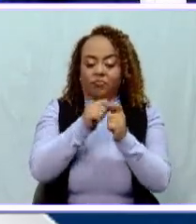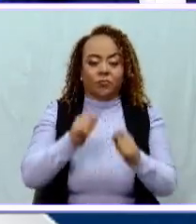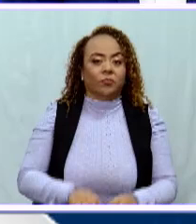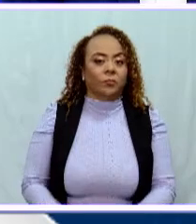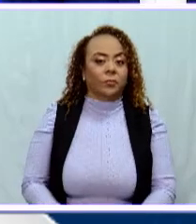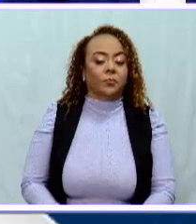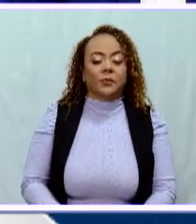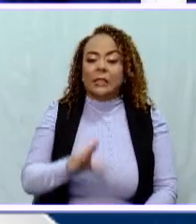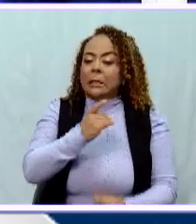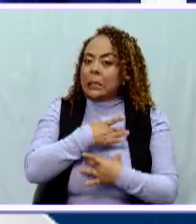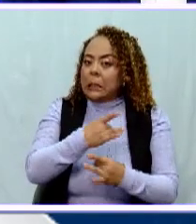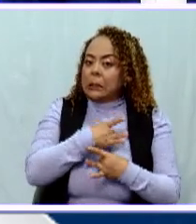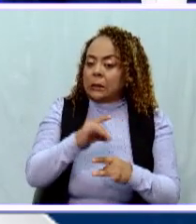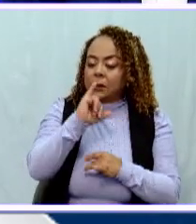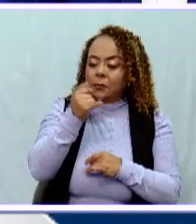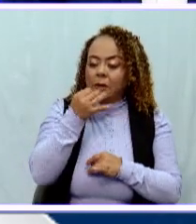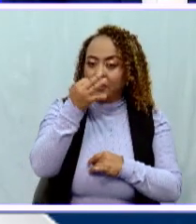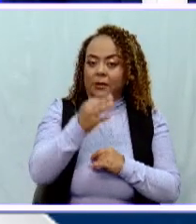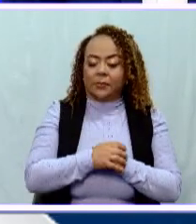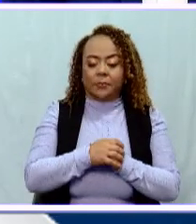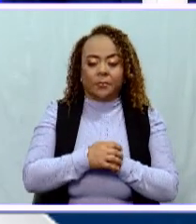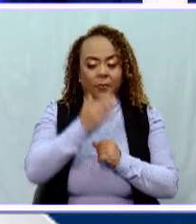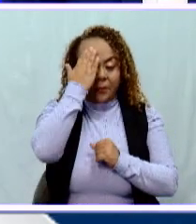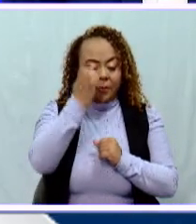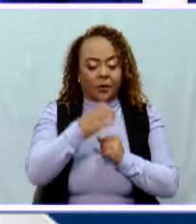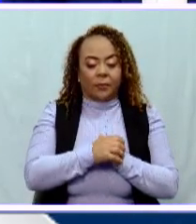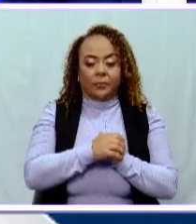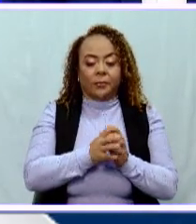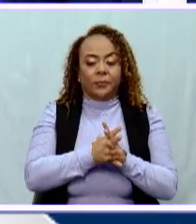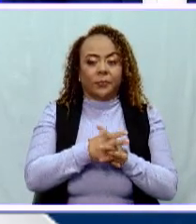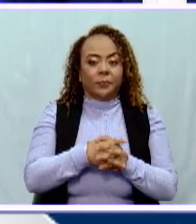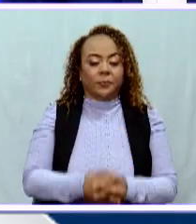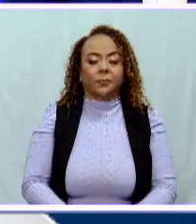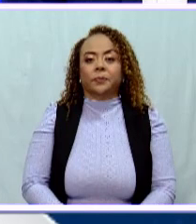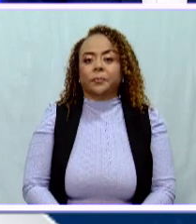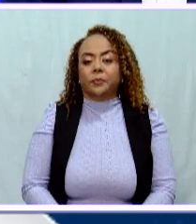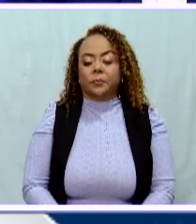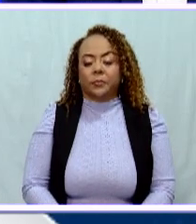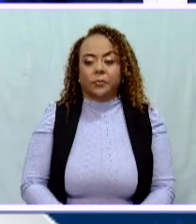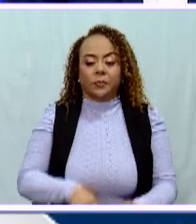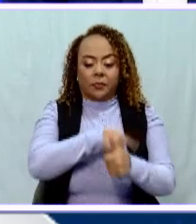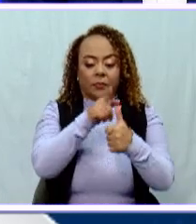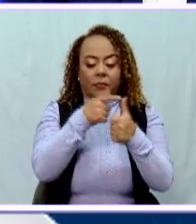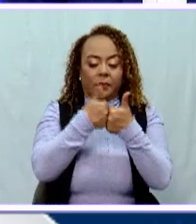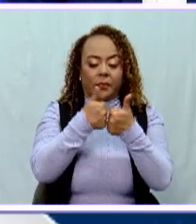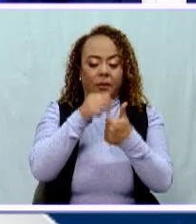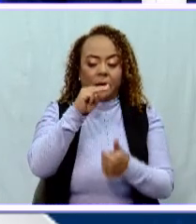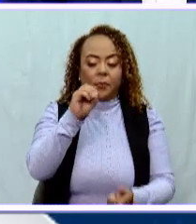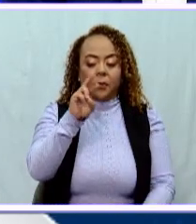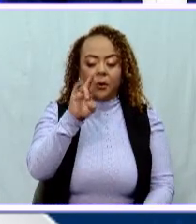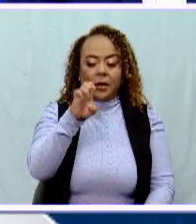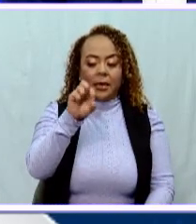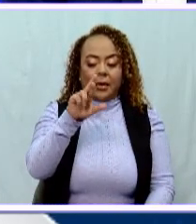y Será muy interesante lo del jueves porque el primer partido del morera tiene